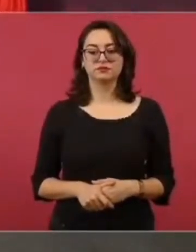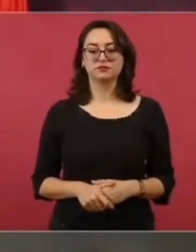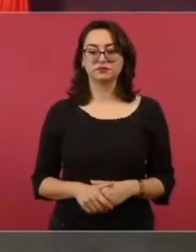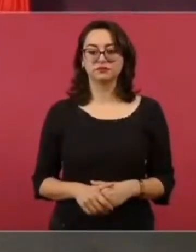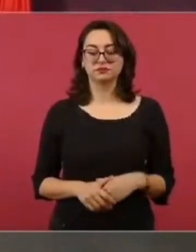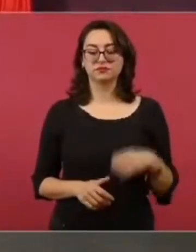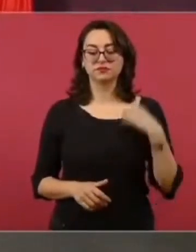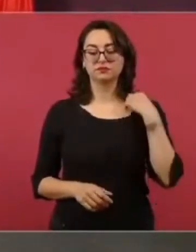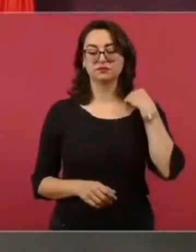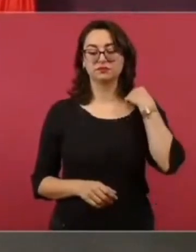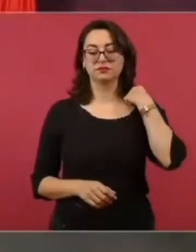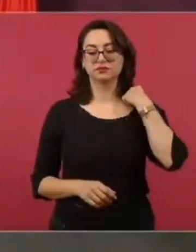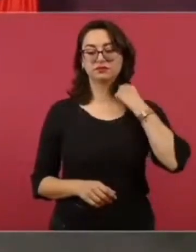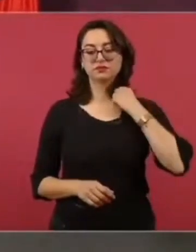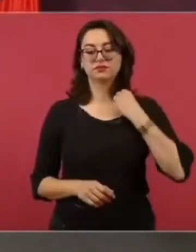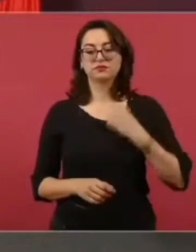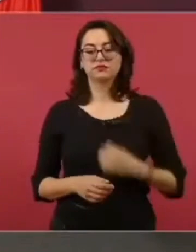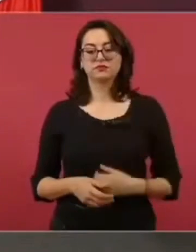Pero eso no puede